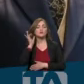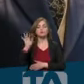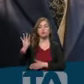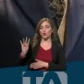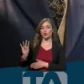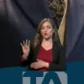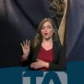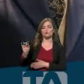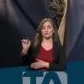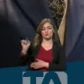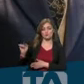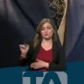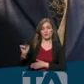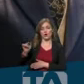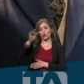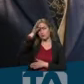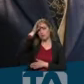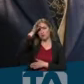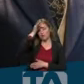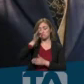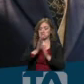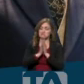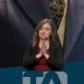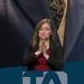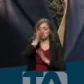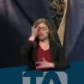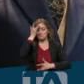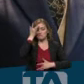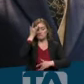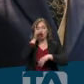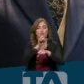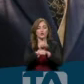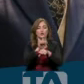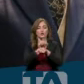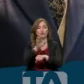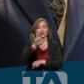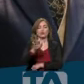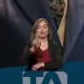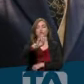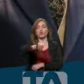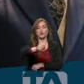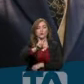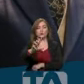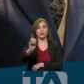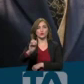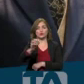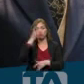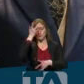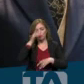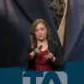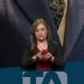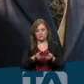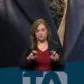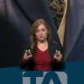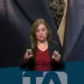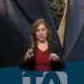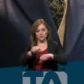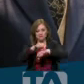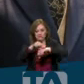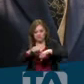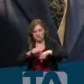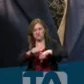Hospital Metropolitano ha aceptado permitir que la enfermedad del doctor Julio César se desarrolle de forma natural, sin que sea